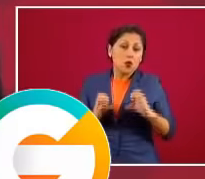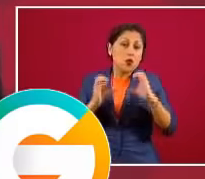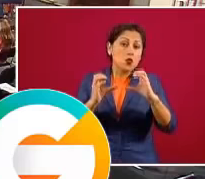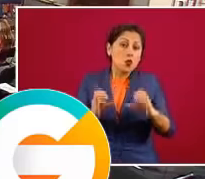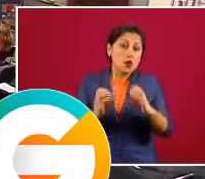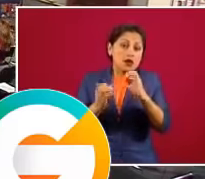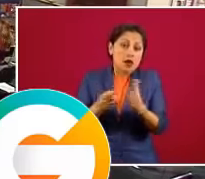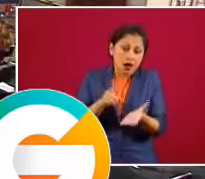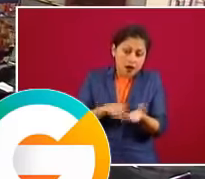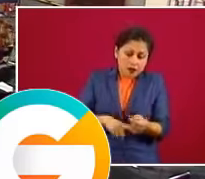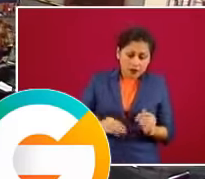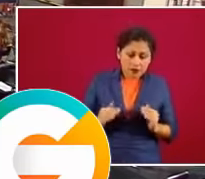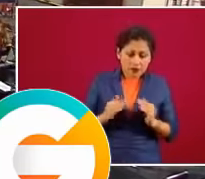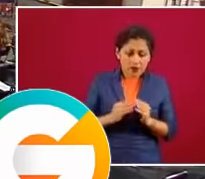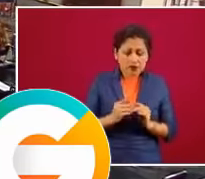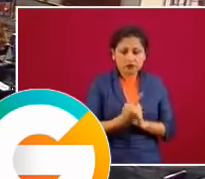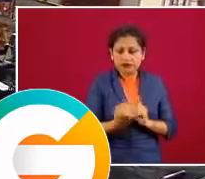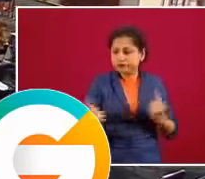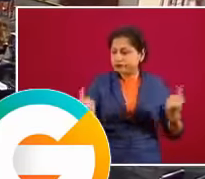nuestras casas.